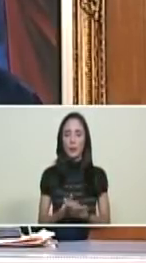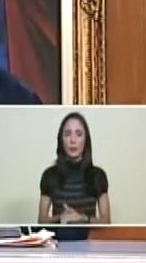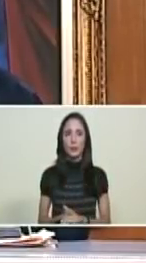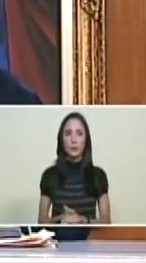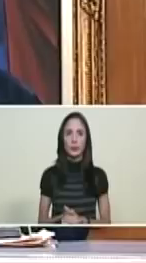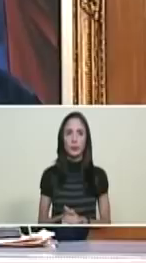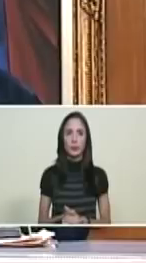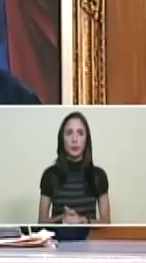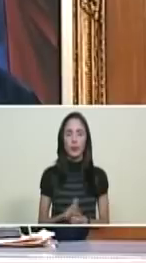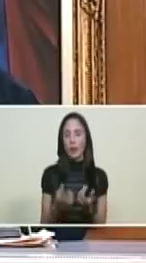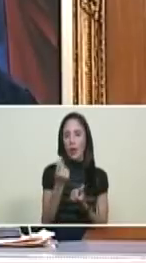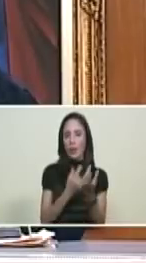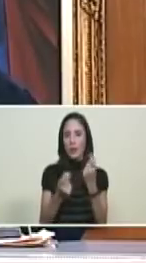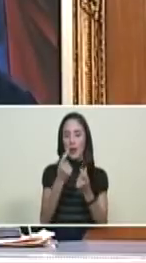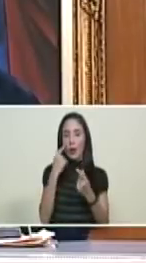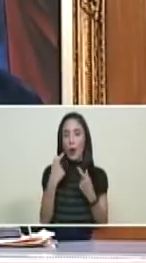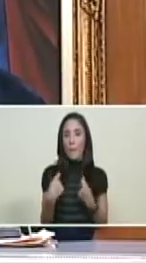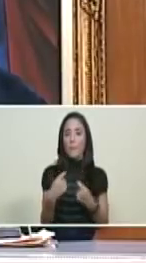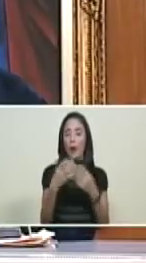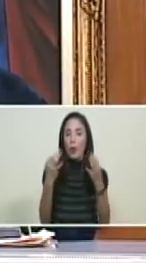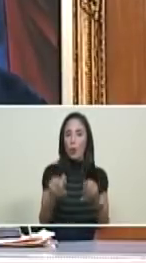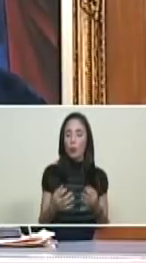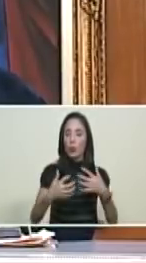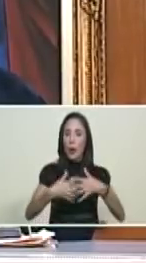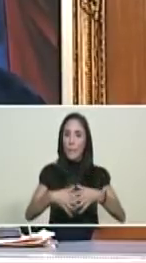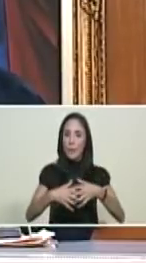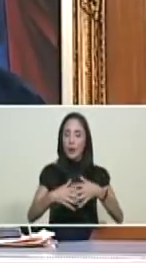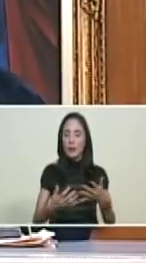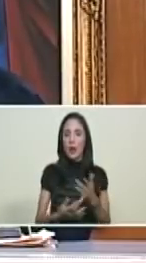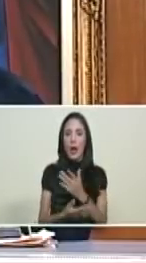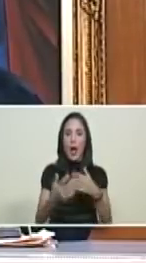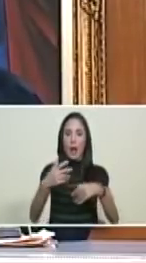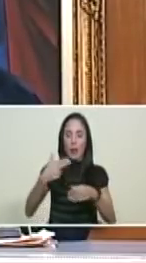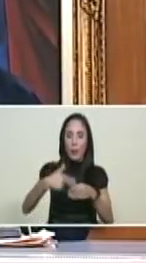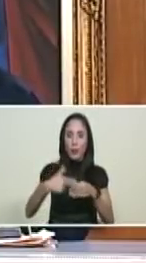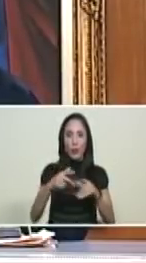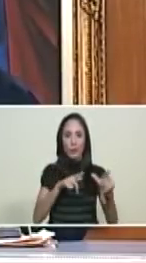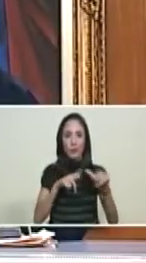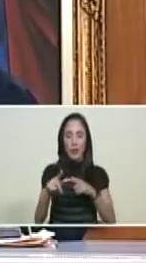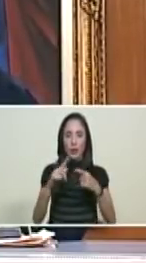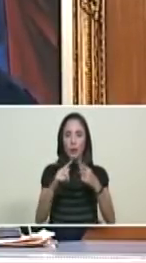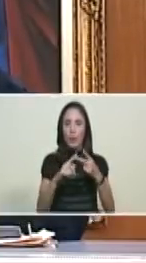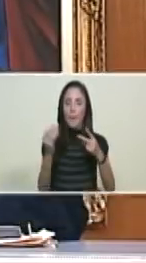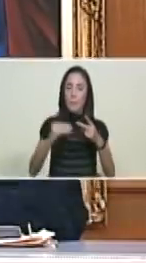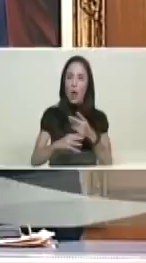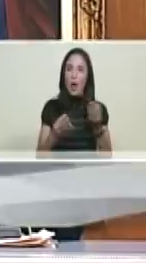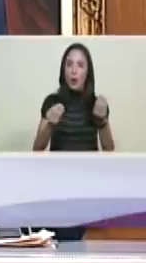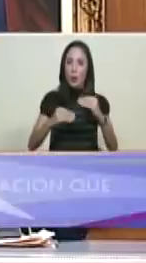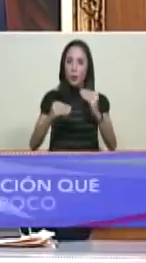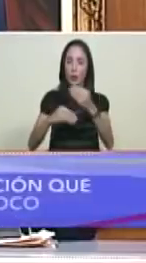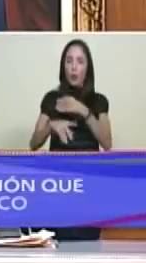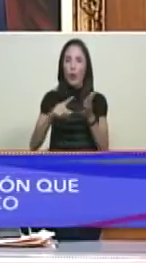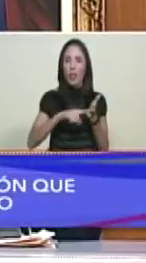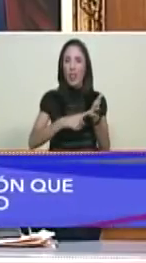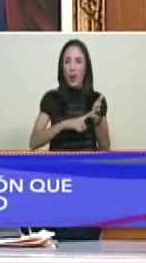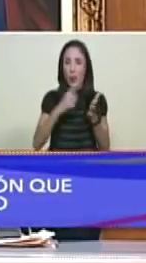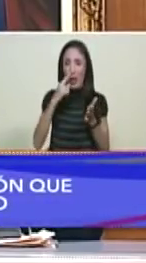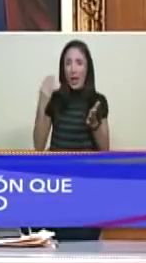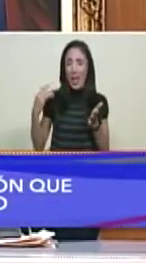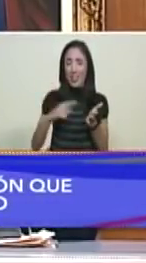Hemos recuperado los precios petroleros. Hemos lanzado una renegociación global de la deuda externa.